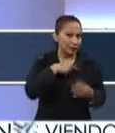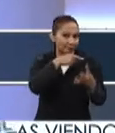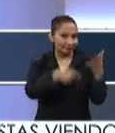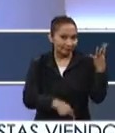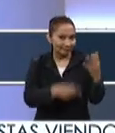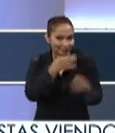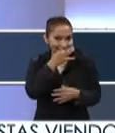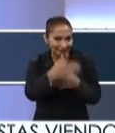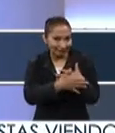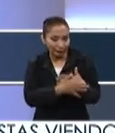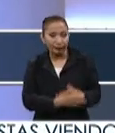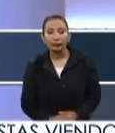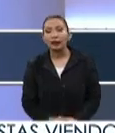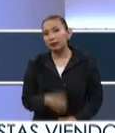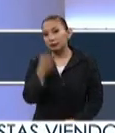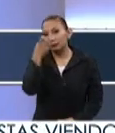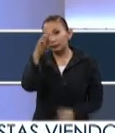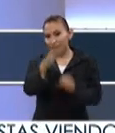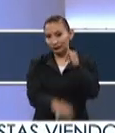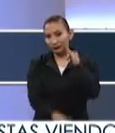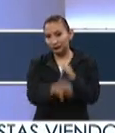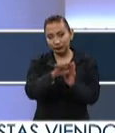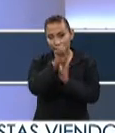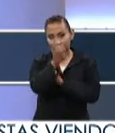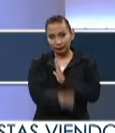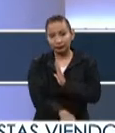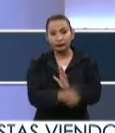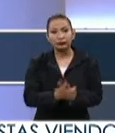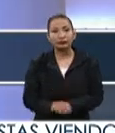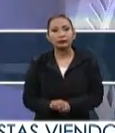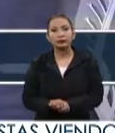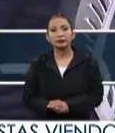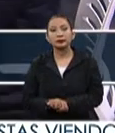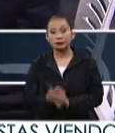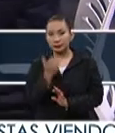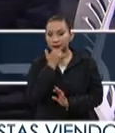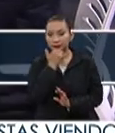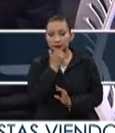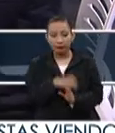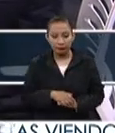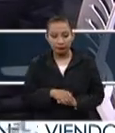hacer. Efectivamente, y en este último caso, por ejemplo,